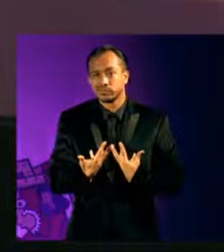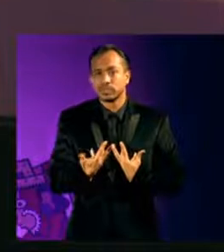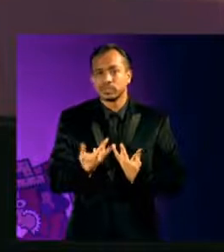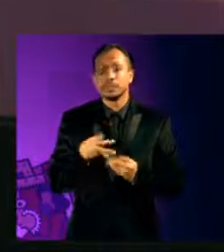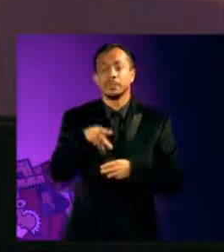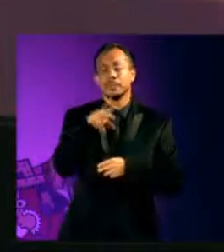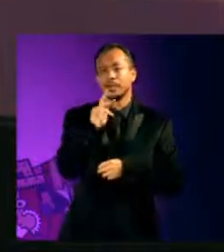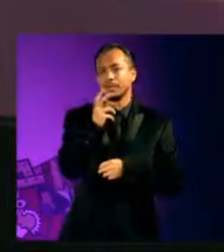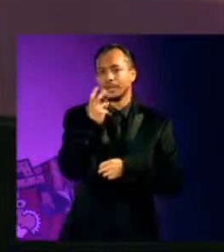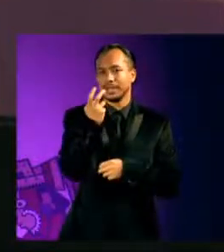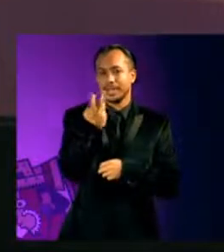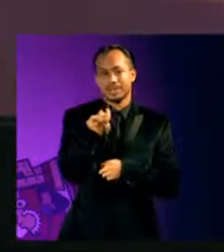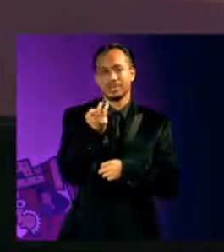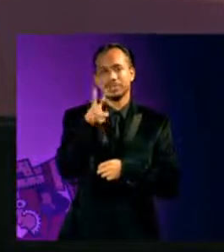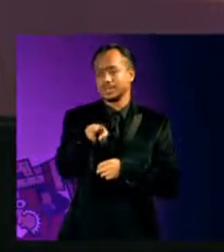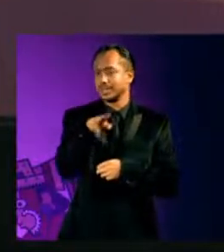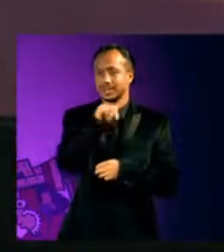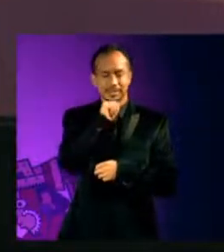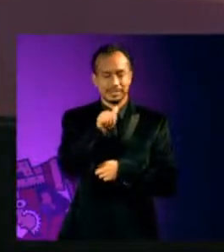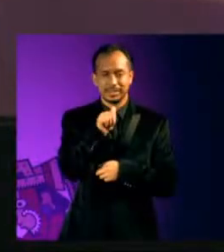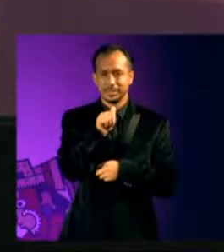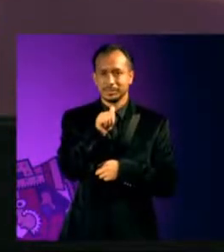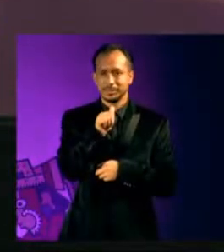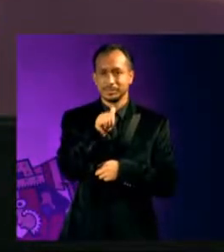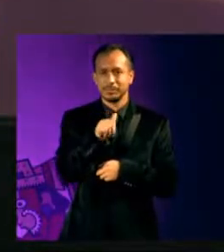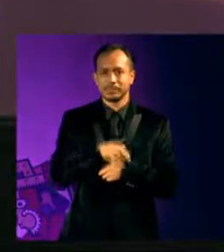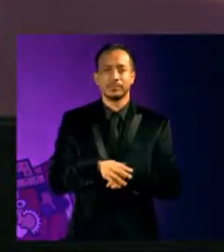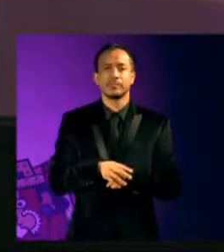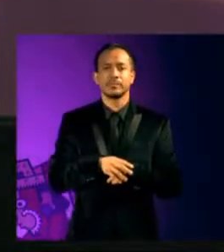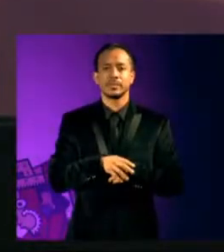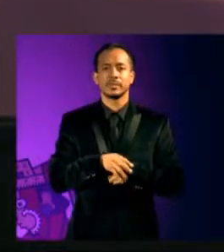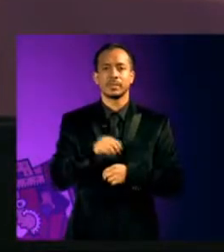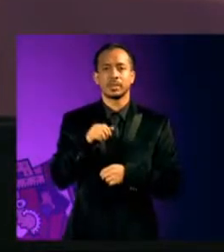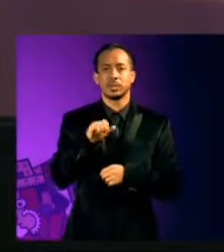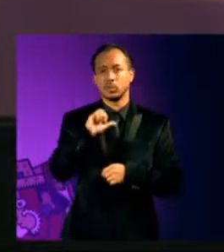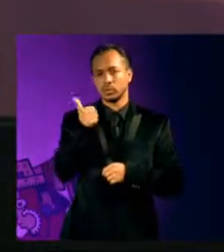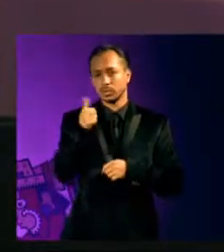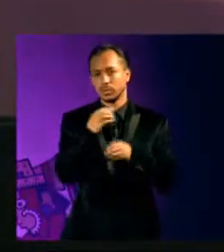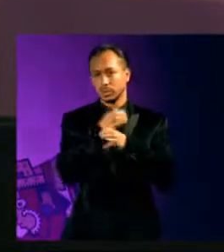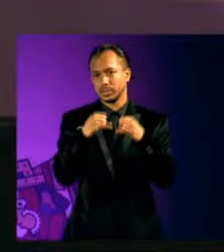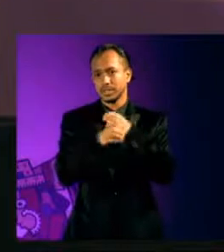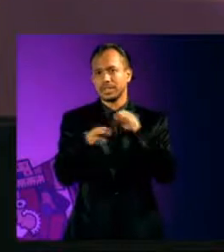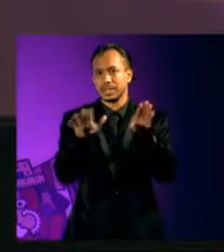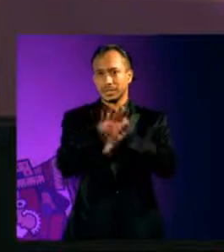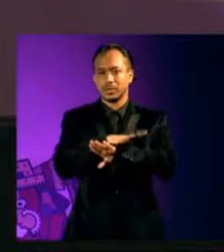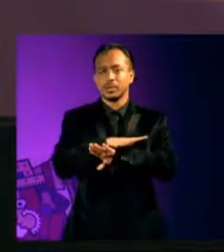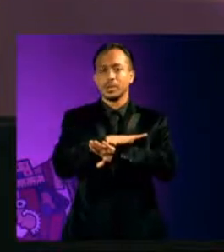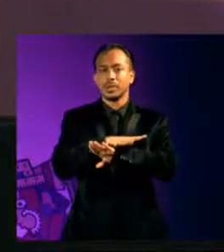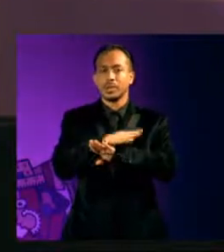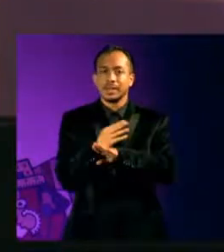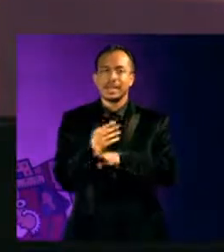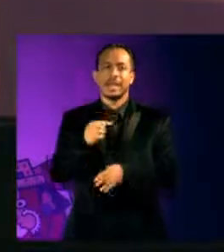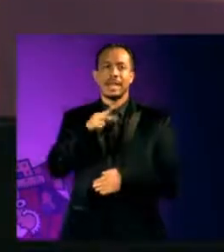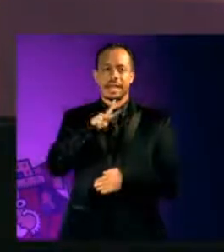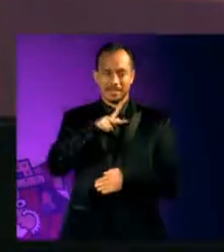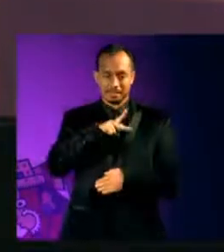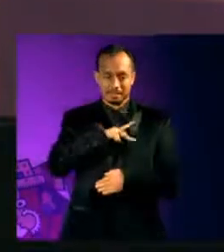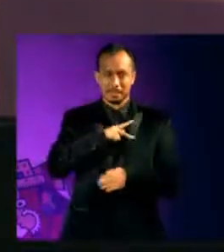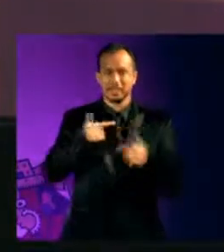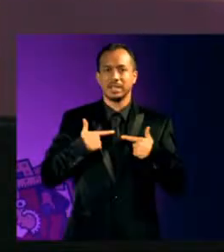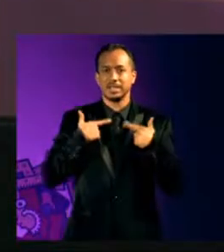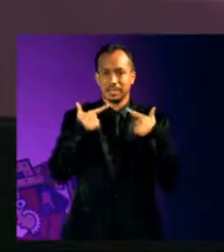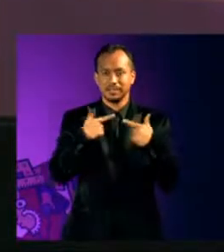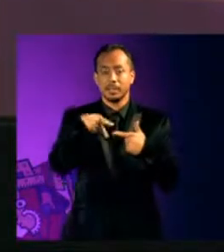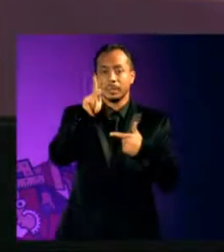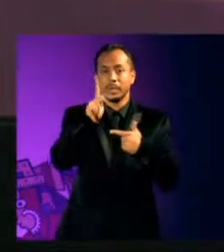y otro de los cambios grandes que hubo en mi generación y que persisten